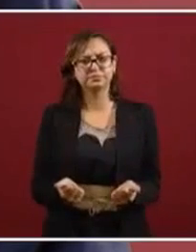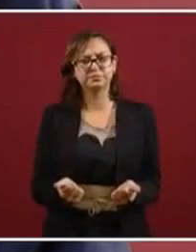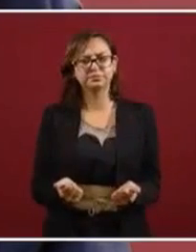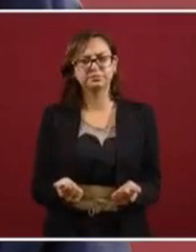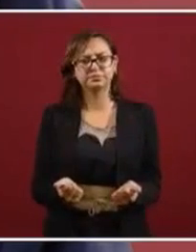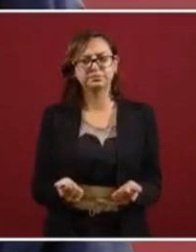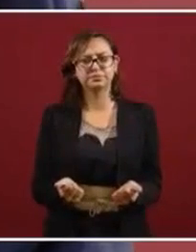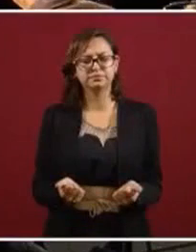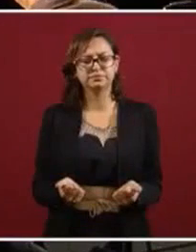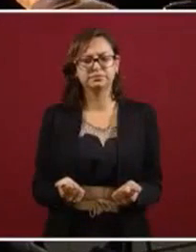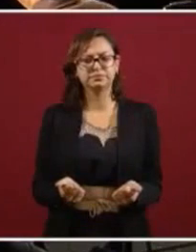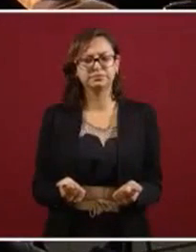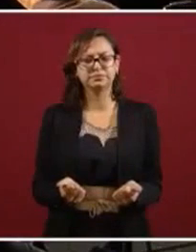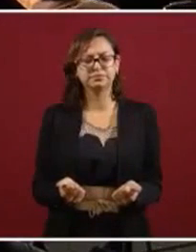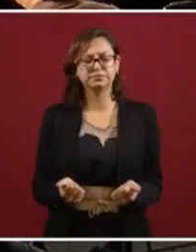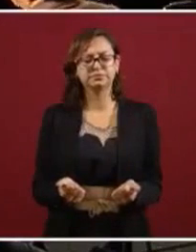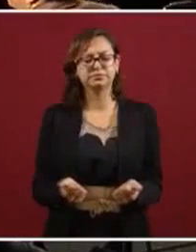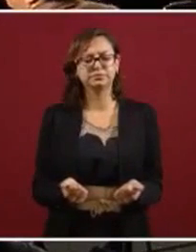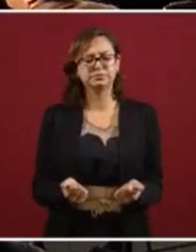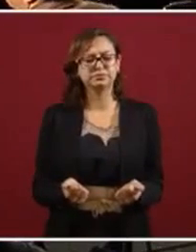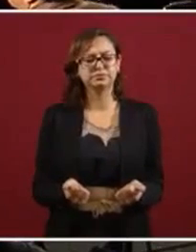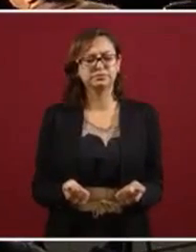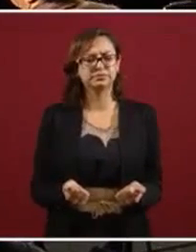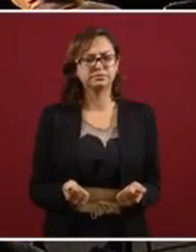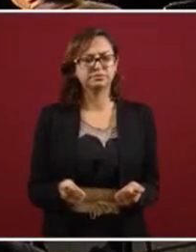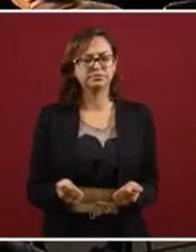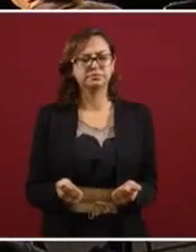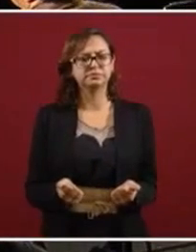ya están